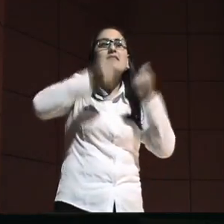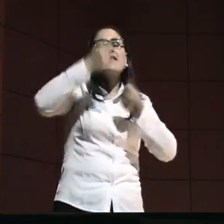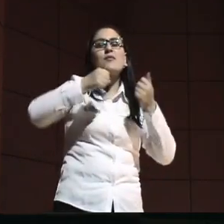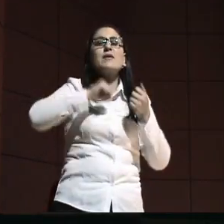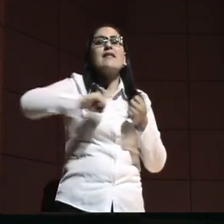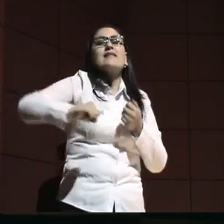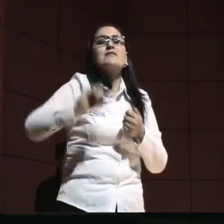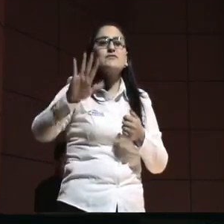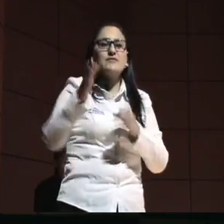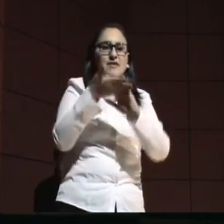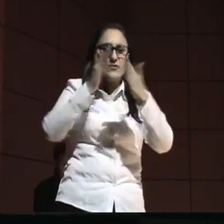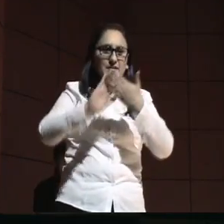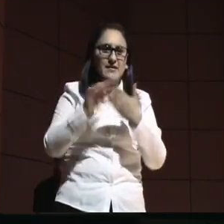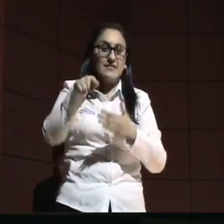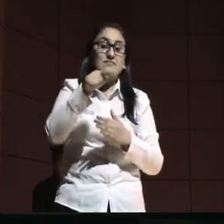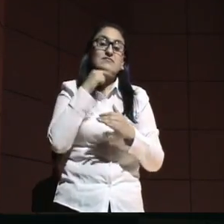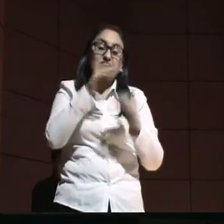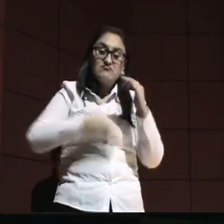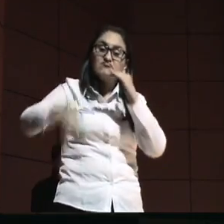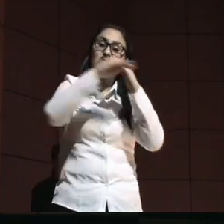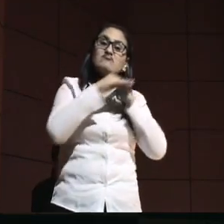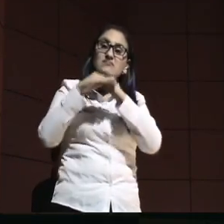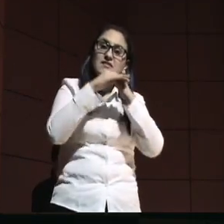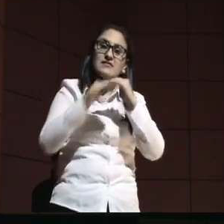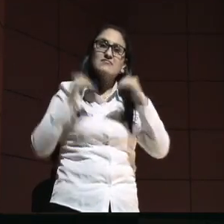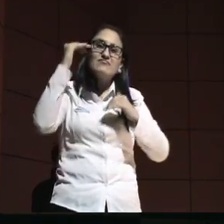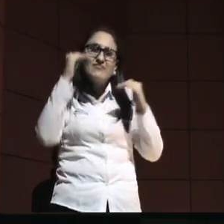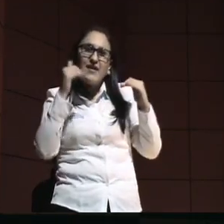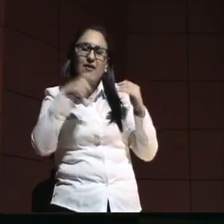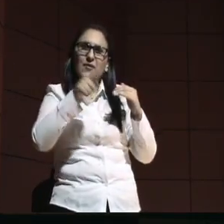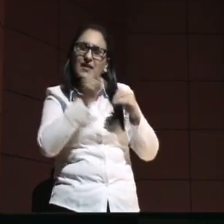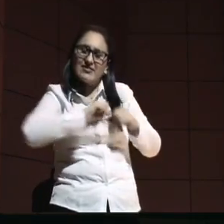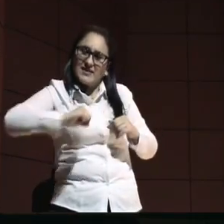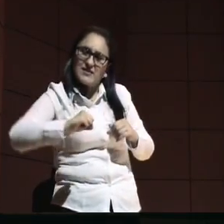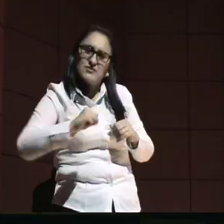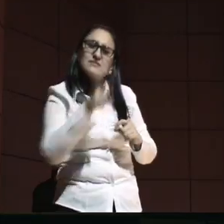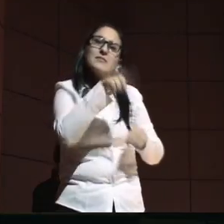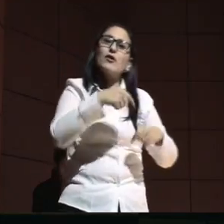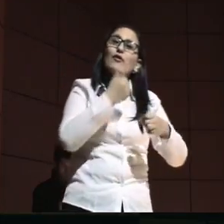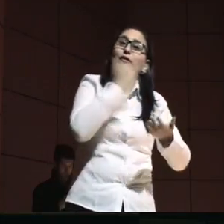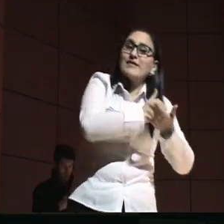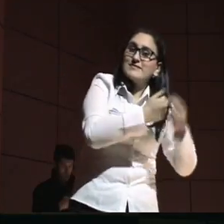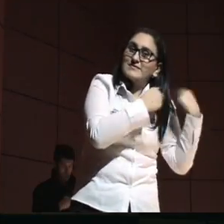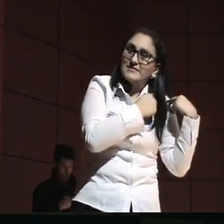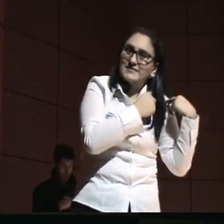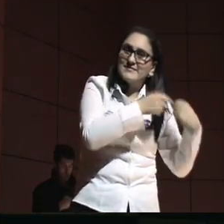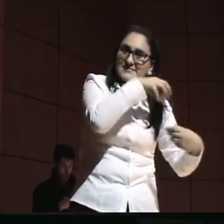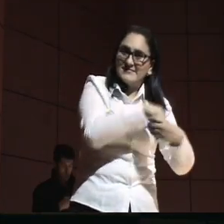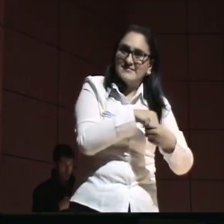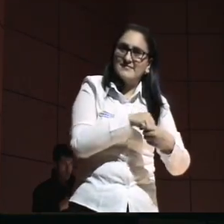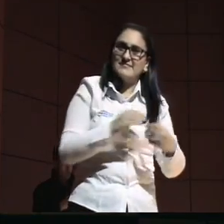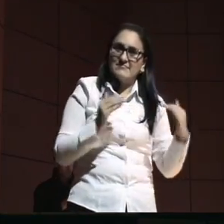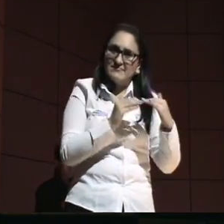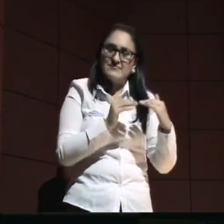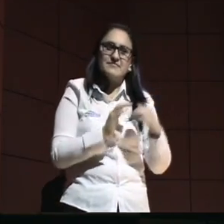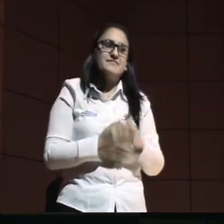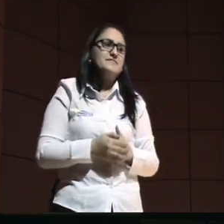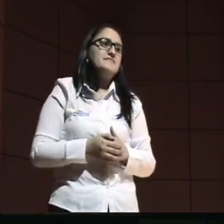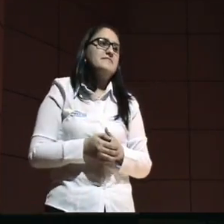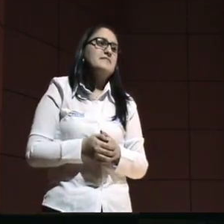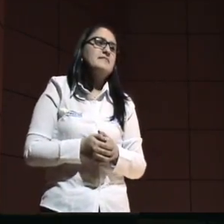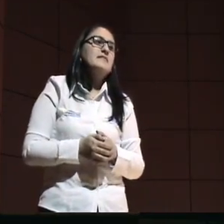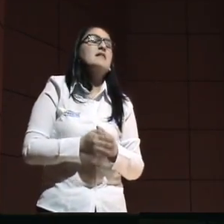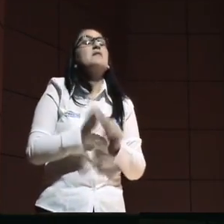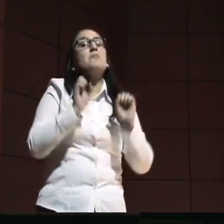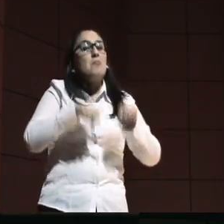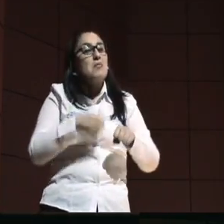comunidad. Sus beneficiarios son iguales en cuanto a los derechos y obligaciones que implica. Cierro comillas.